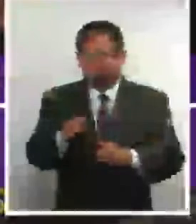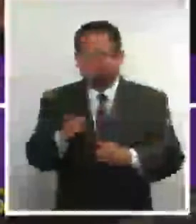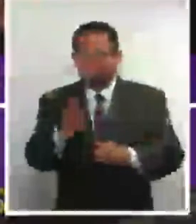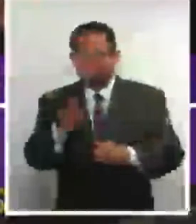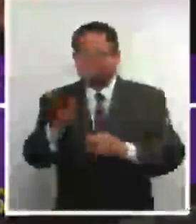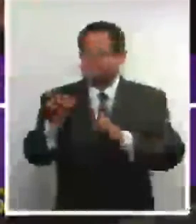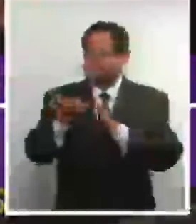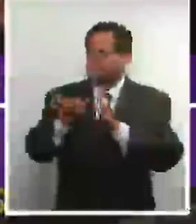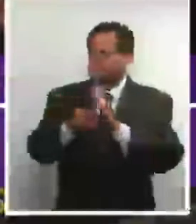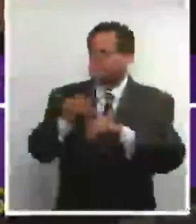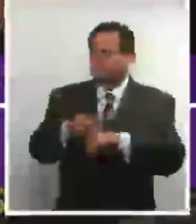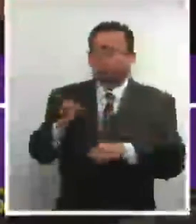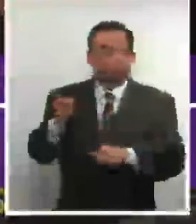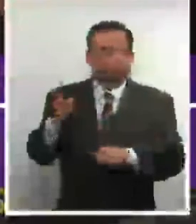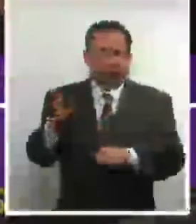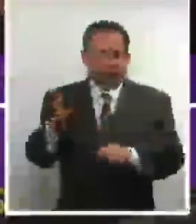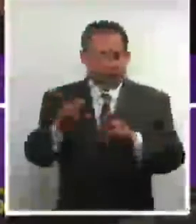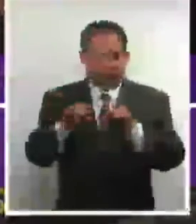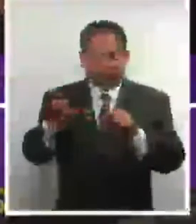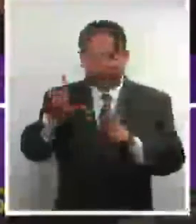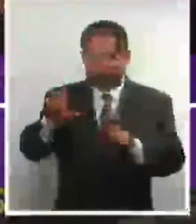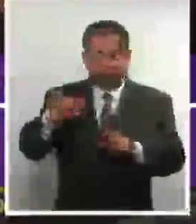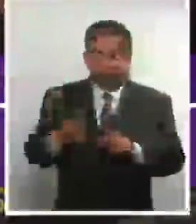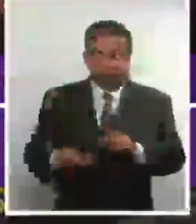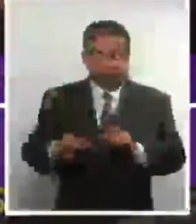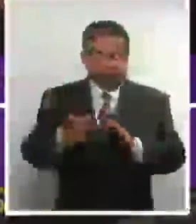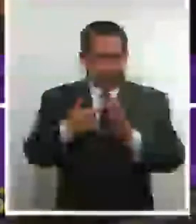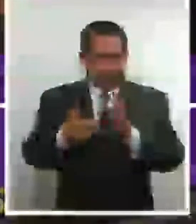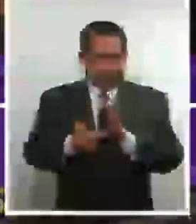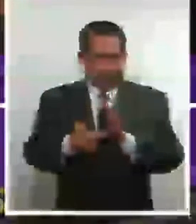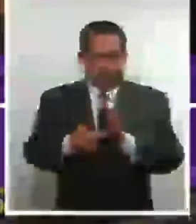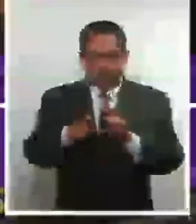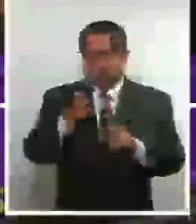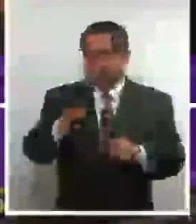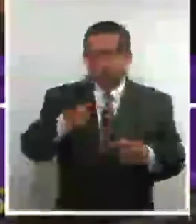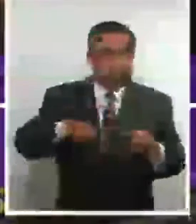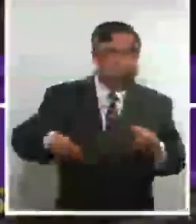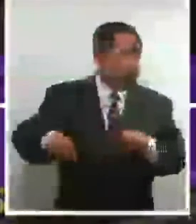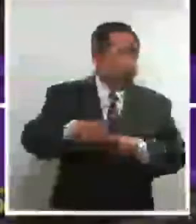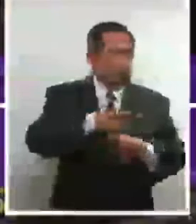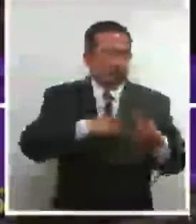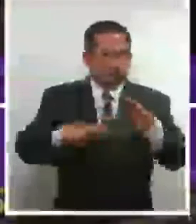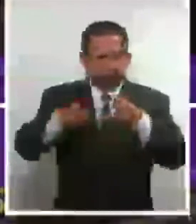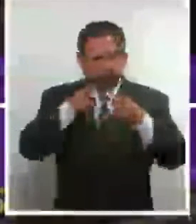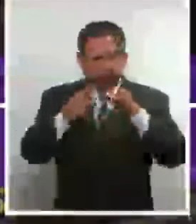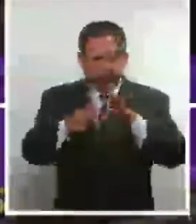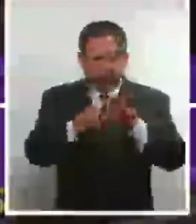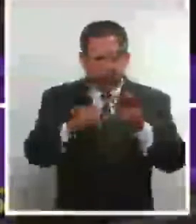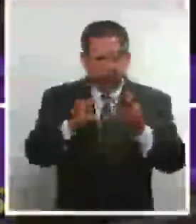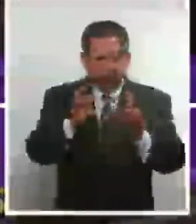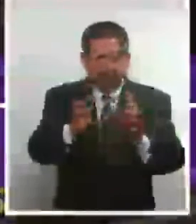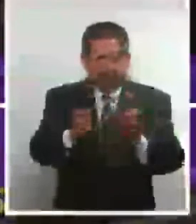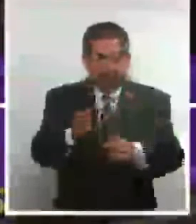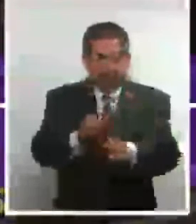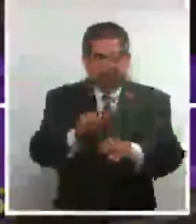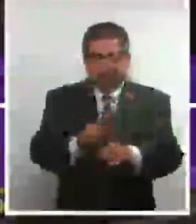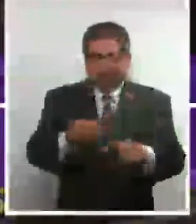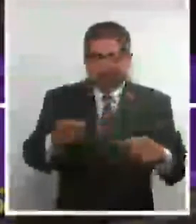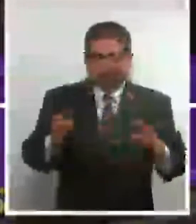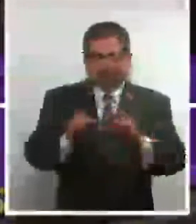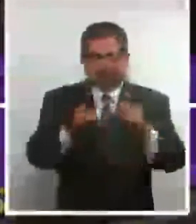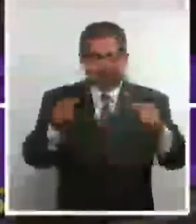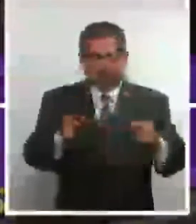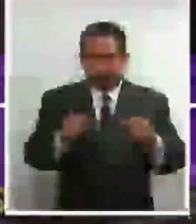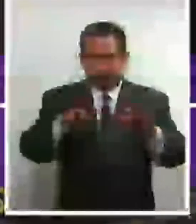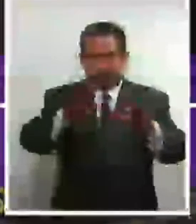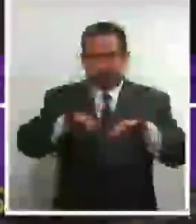al artículo 3º, inciso L de nuestro reglamento, que es el que permite precisamente que en un momento como el que estamos viviendo, sea